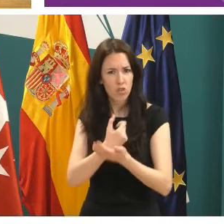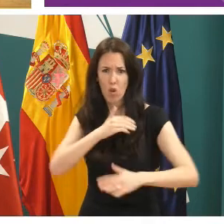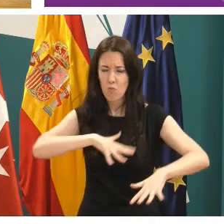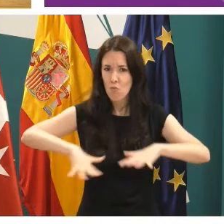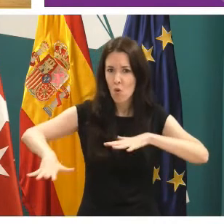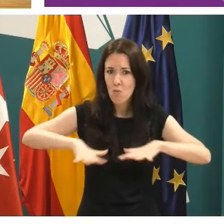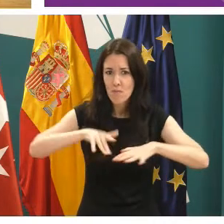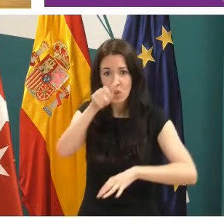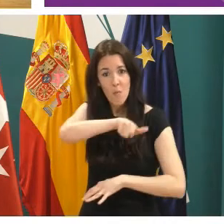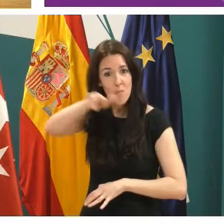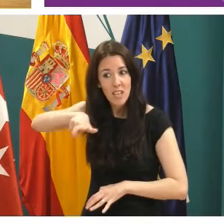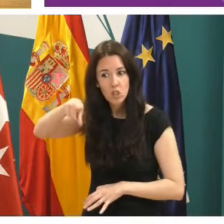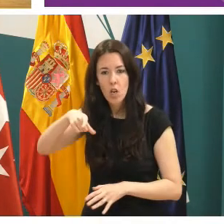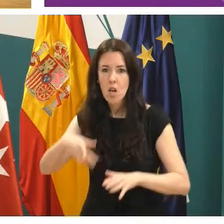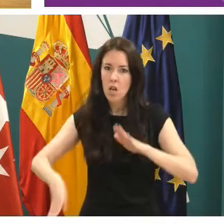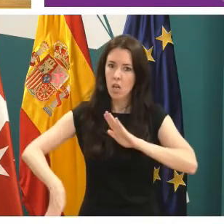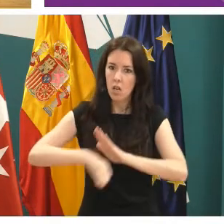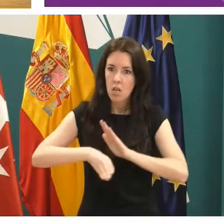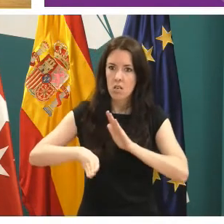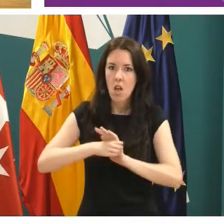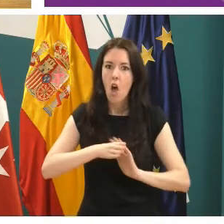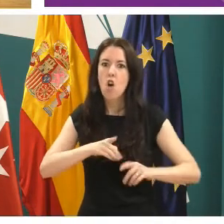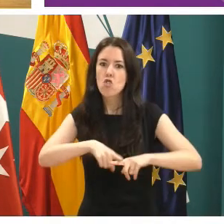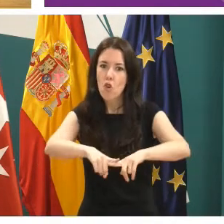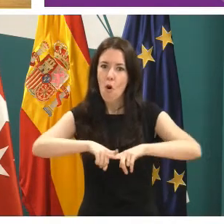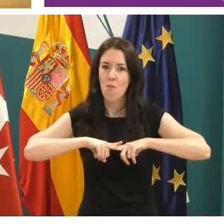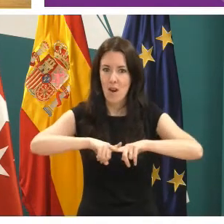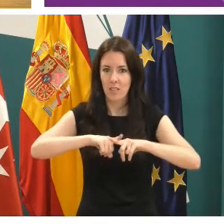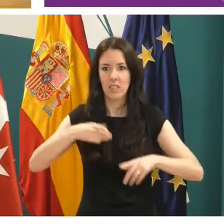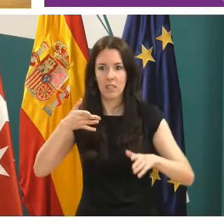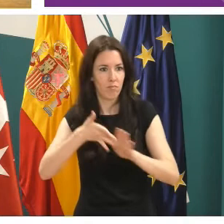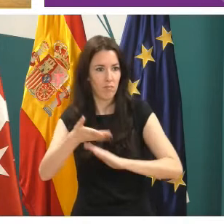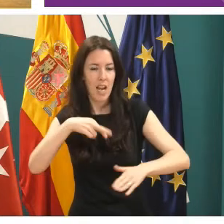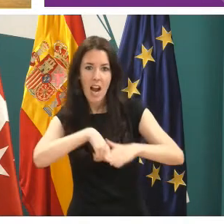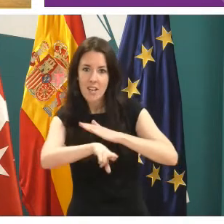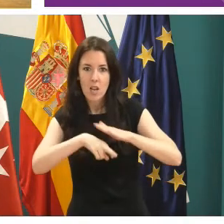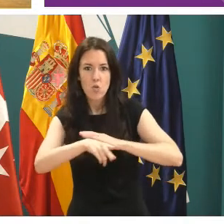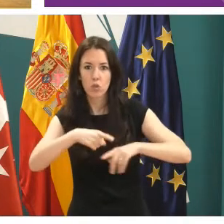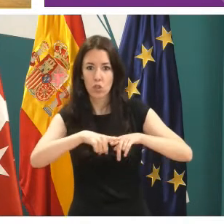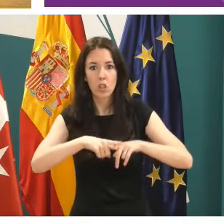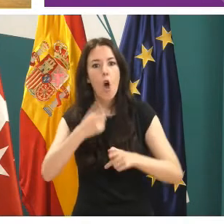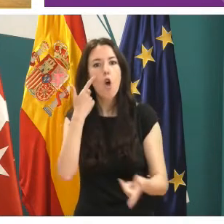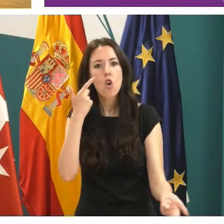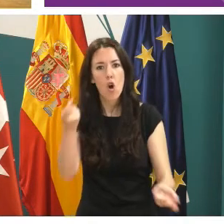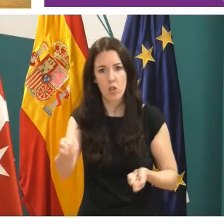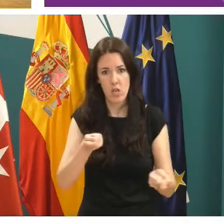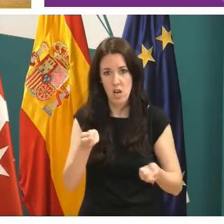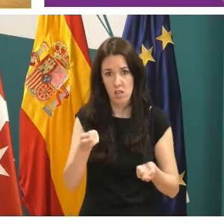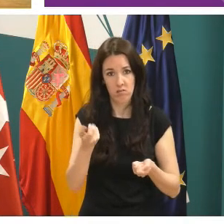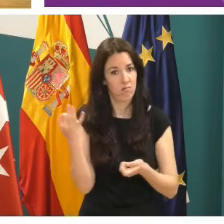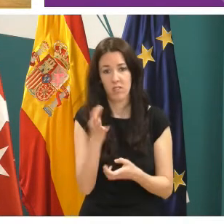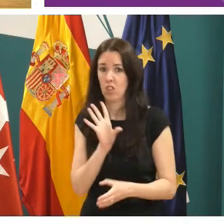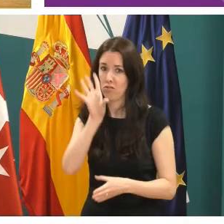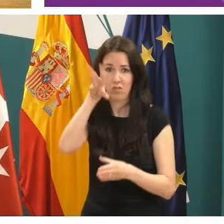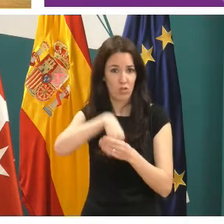movimiento, están en continuo compartir, ¿no? Comparten recursos, se coordinan. Aquí también tenemos que entrar todos, ¿no?